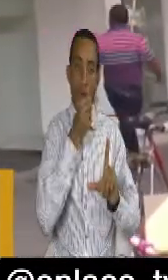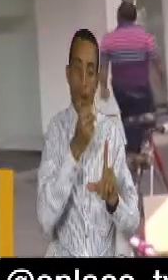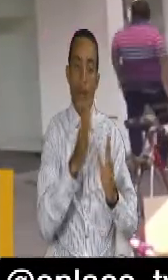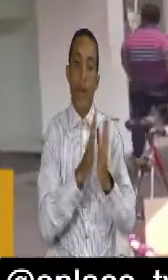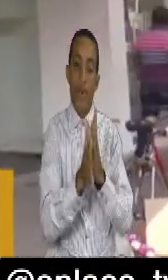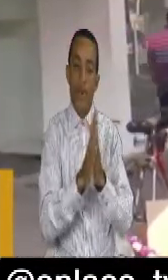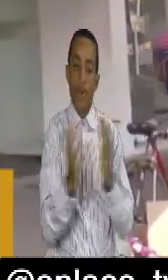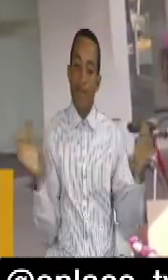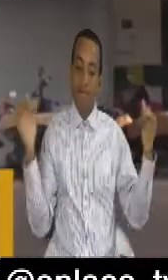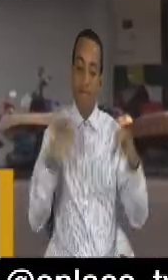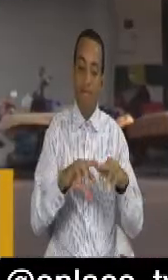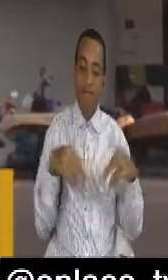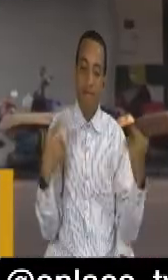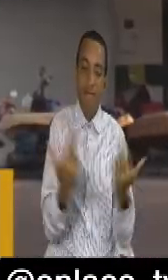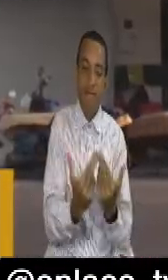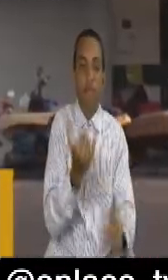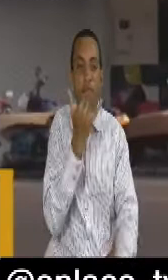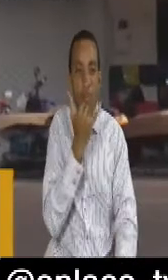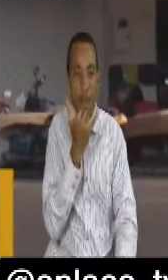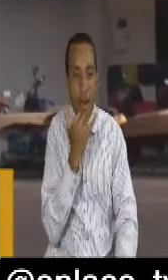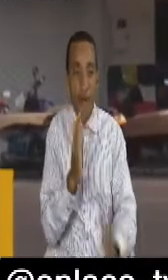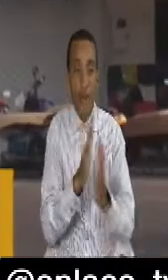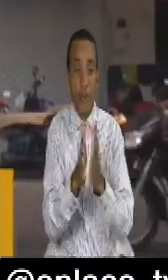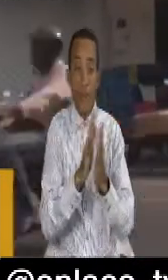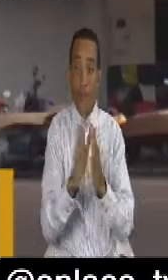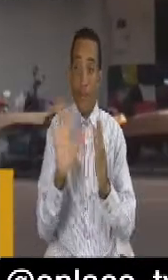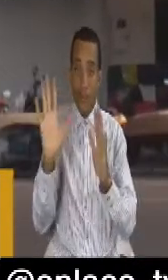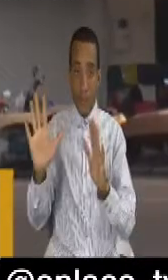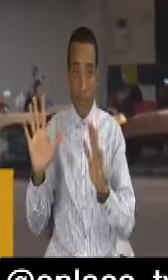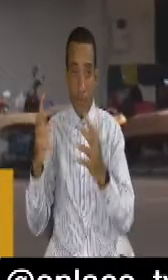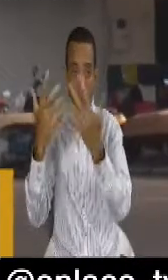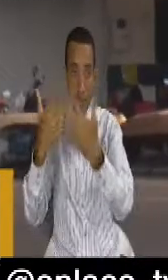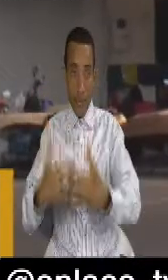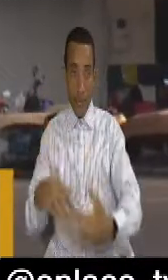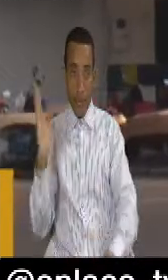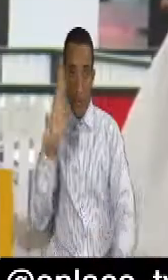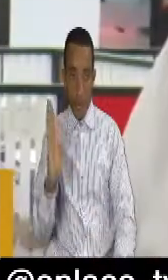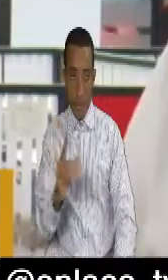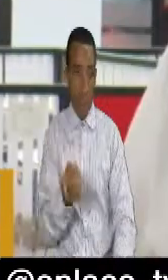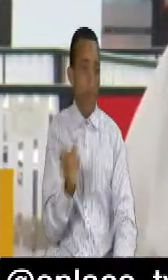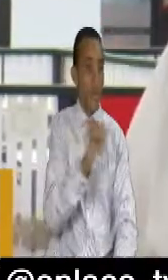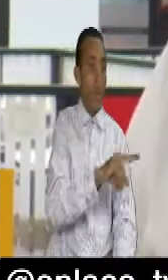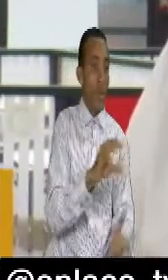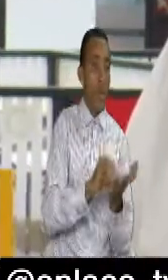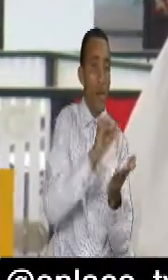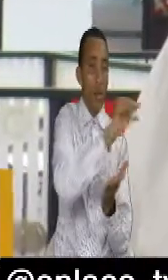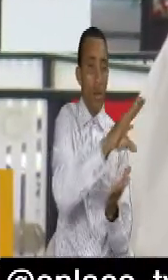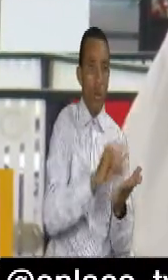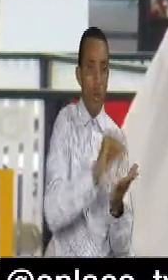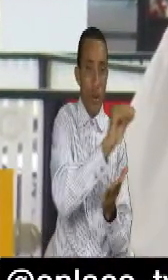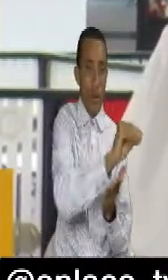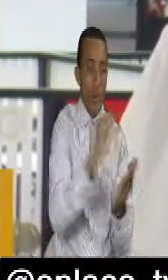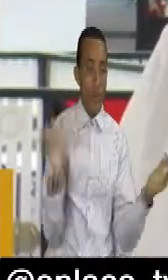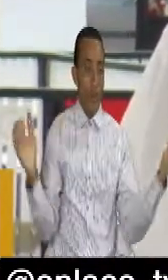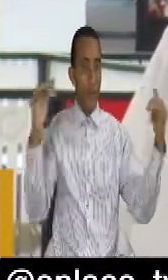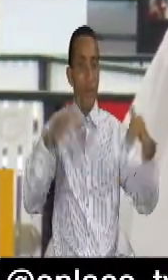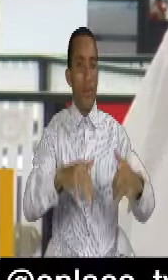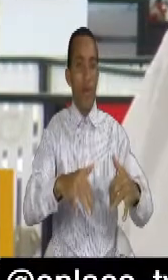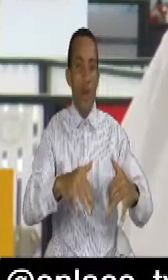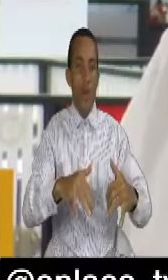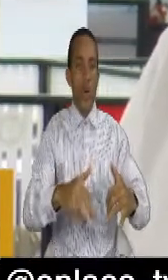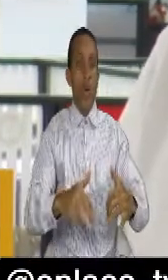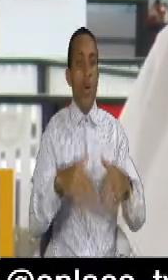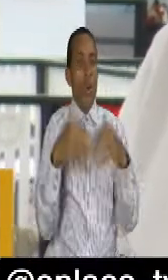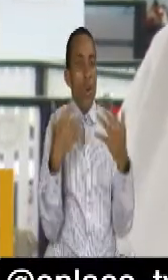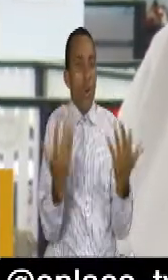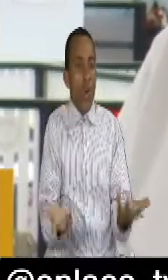del encuentro en su despacho entre voceros de la firma portuguesa Mota Engil y sus proveedores. En conclusión, lo que